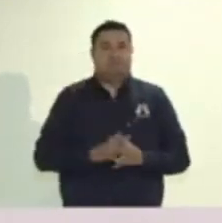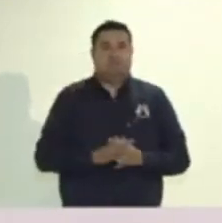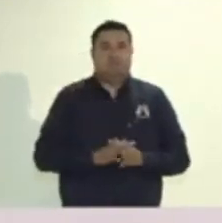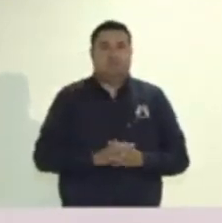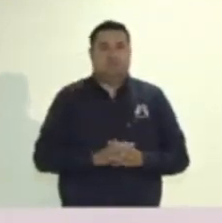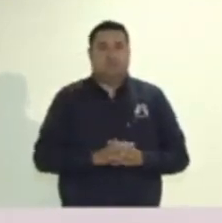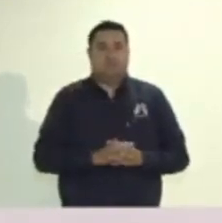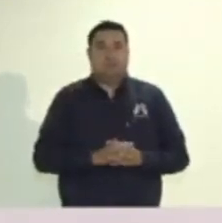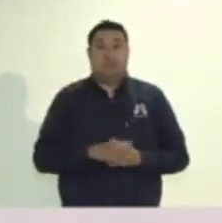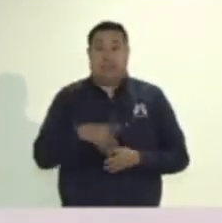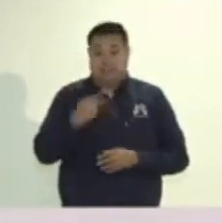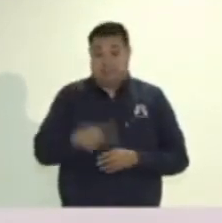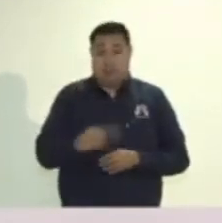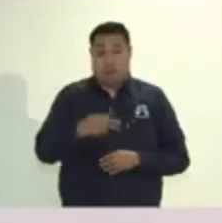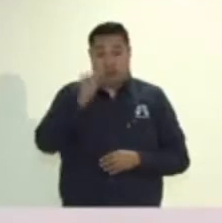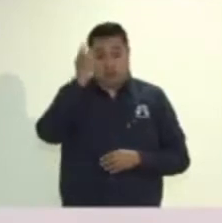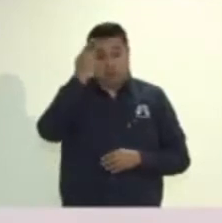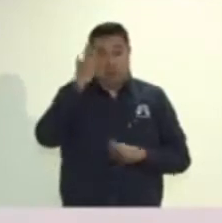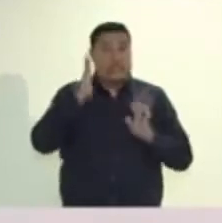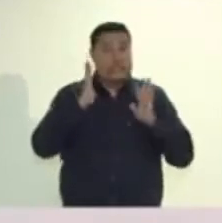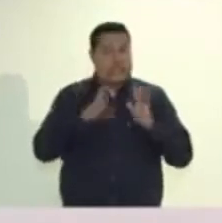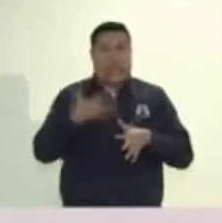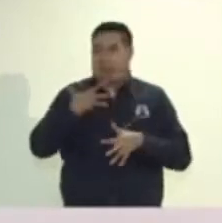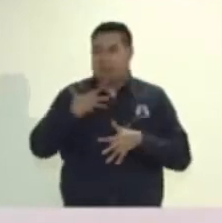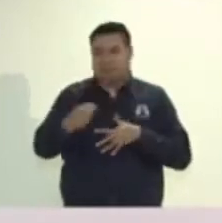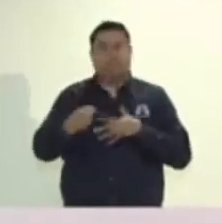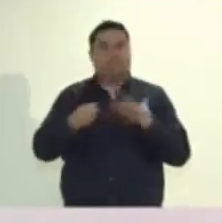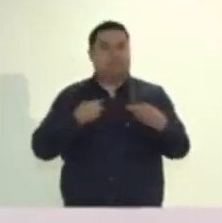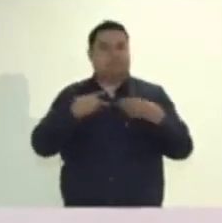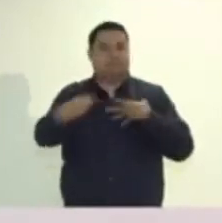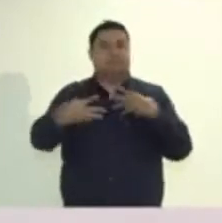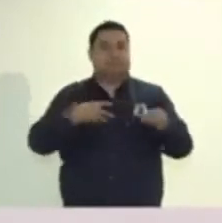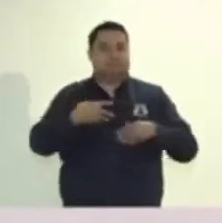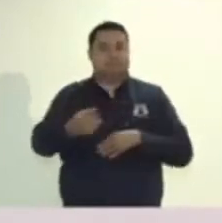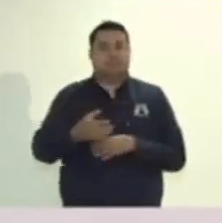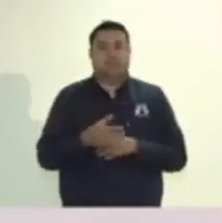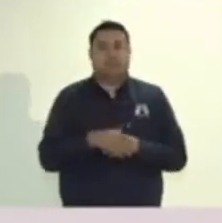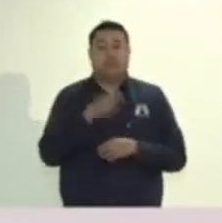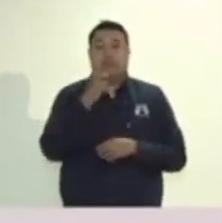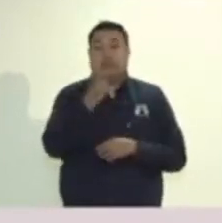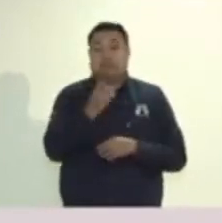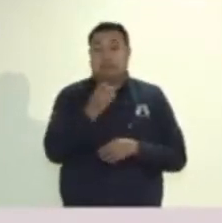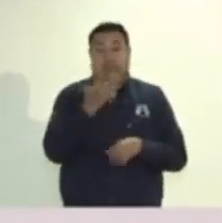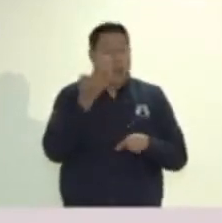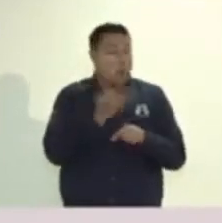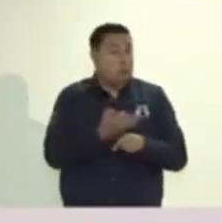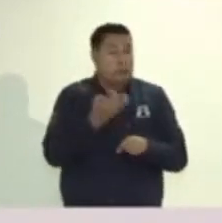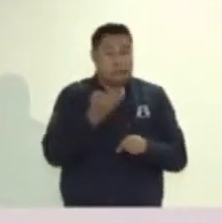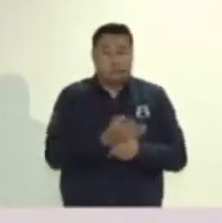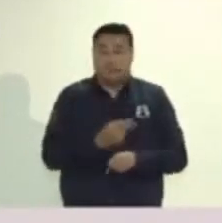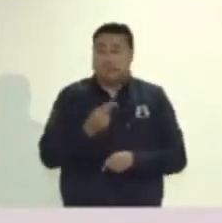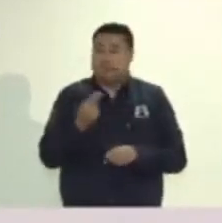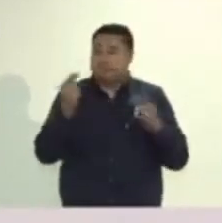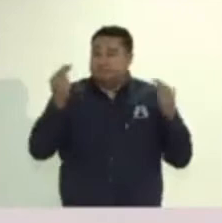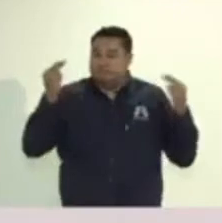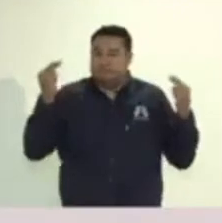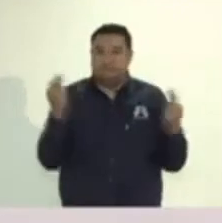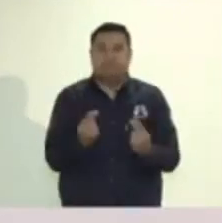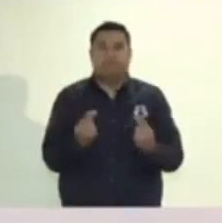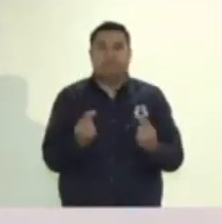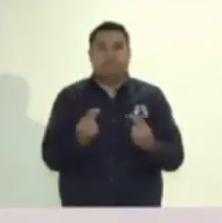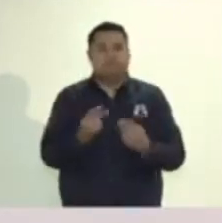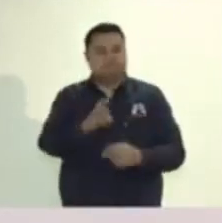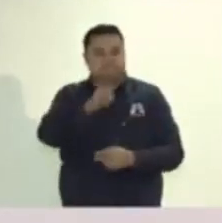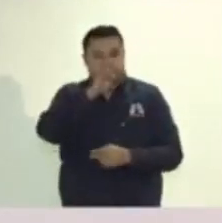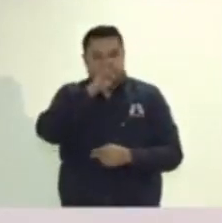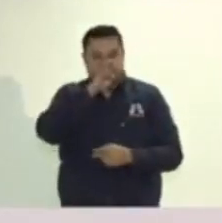Tenemos transmisión local en San Luis Potosí. Y debemos de establecer medidas